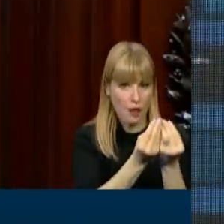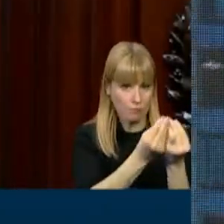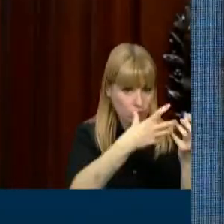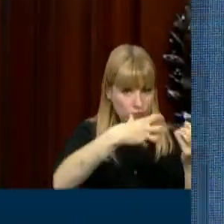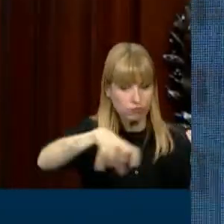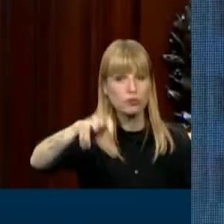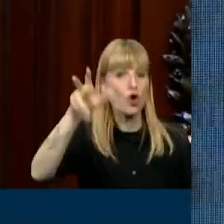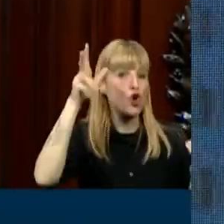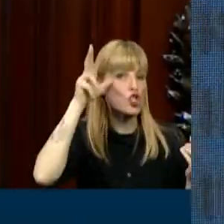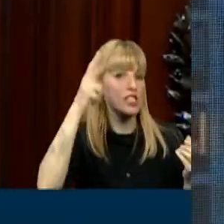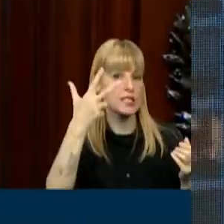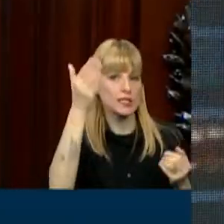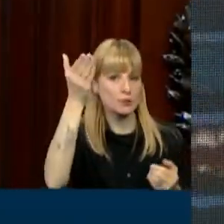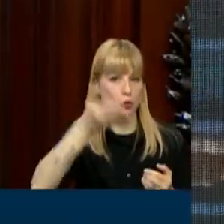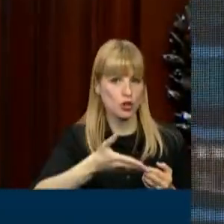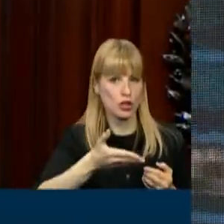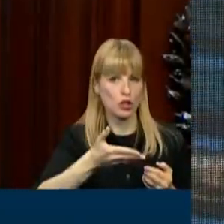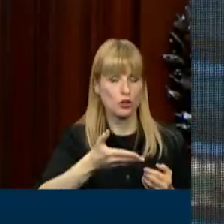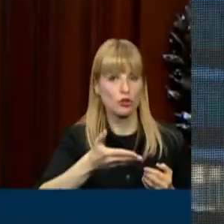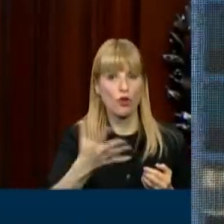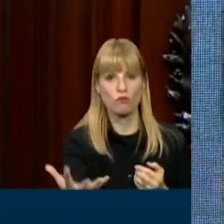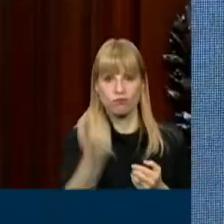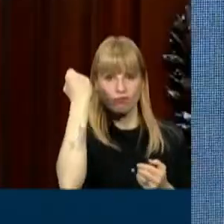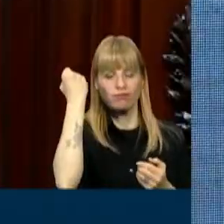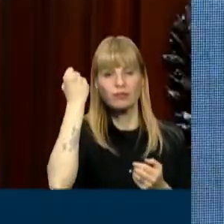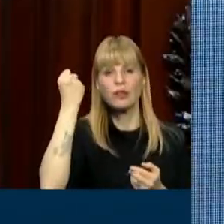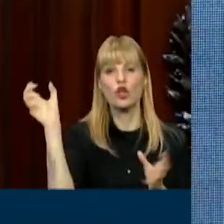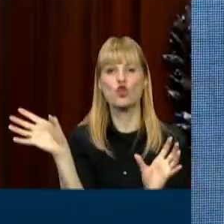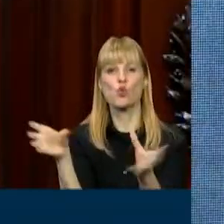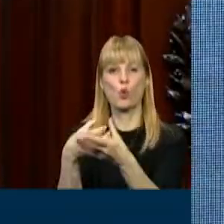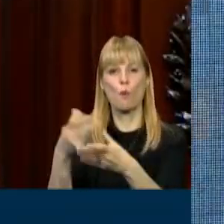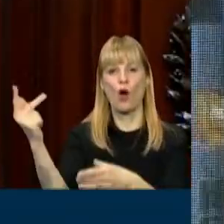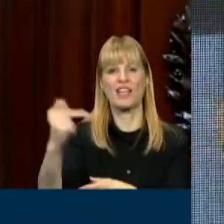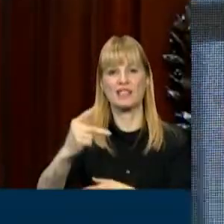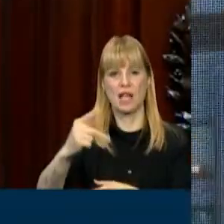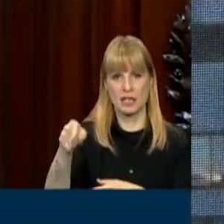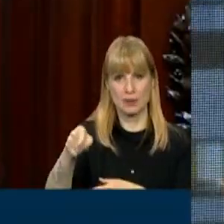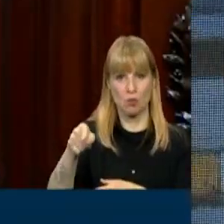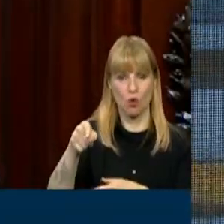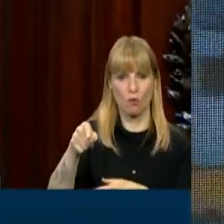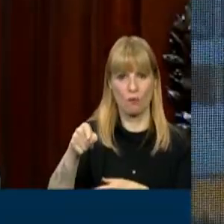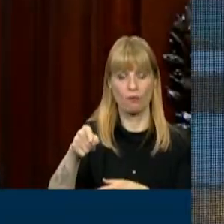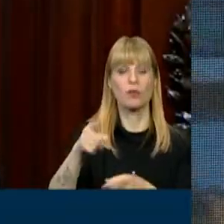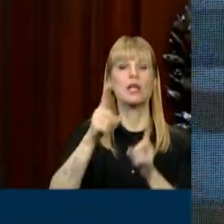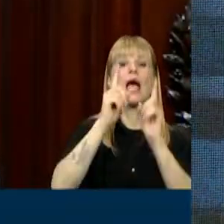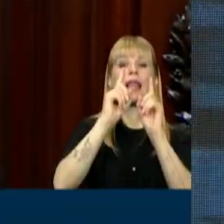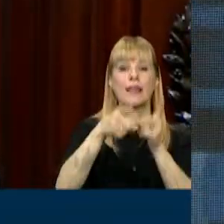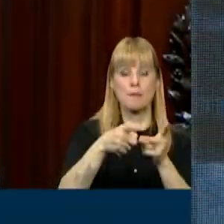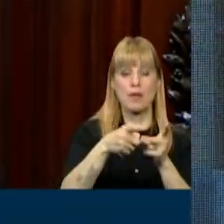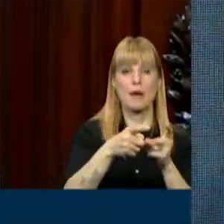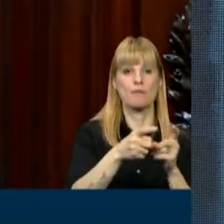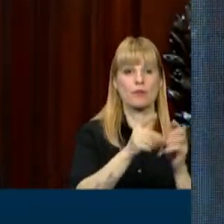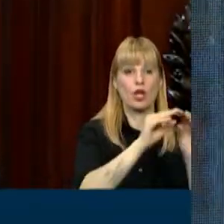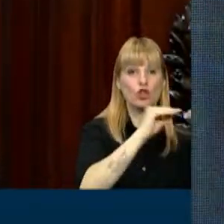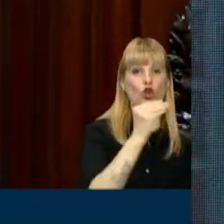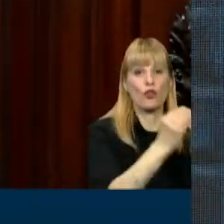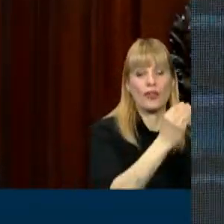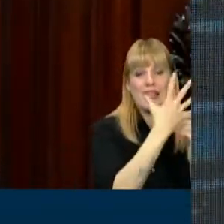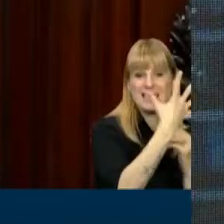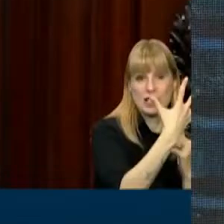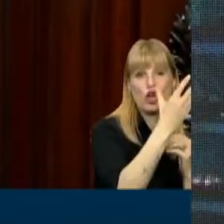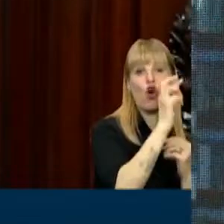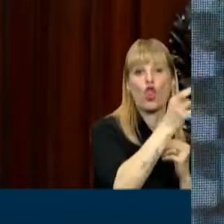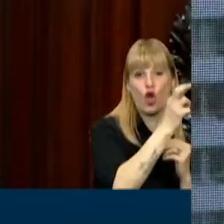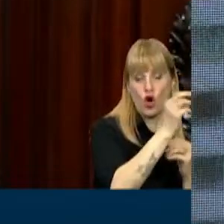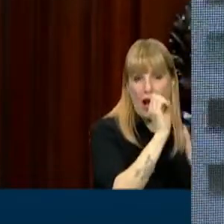claro. Sí, Y hay sí, que sí. decir esto, Pato. A ver, hace no mucho tiempo, Karina Milei había quedado como la figura empoderada